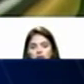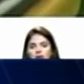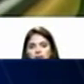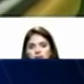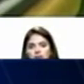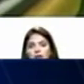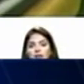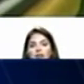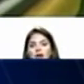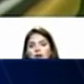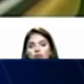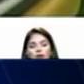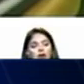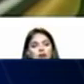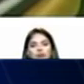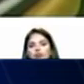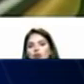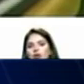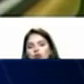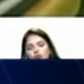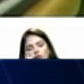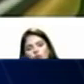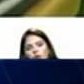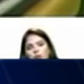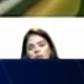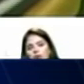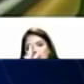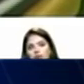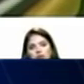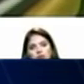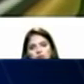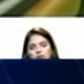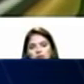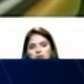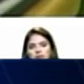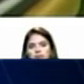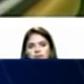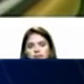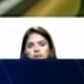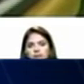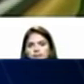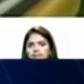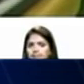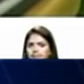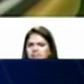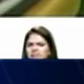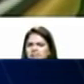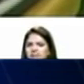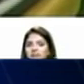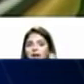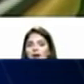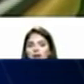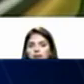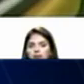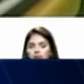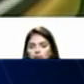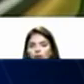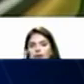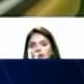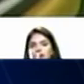los derechos de todo el pueblo venezolano. Esto está contemplado en el artículo